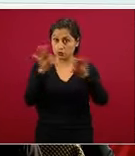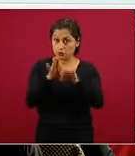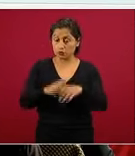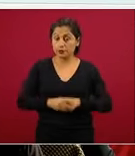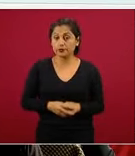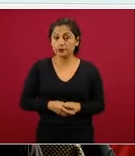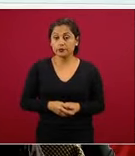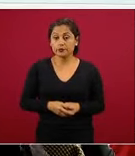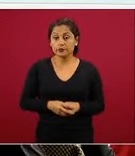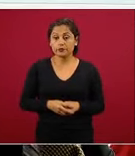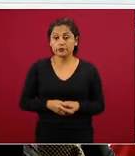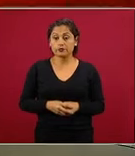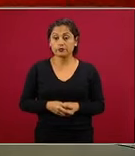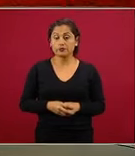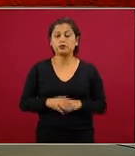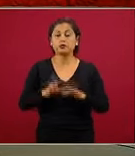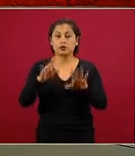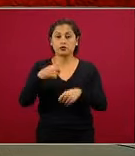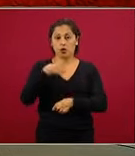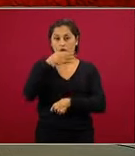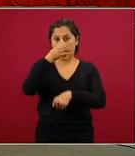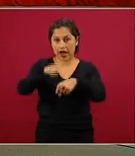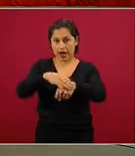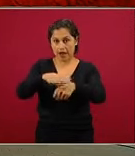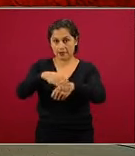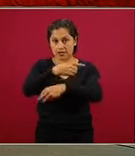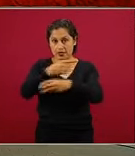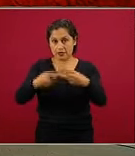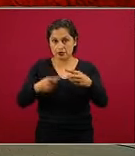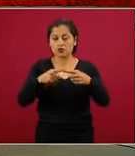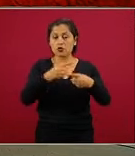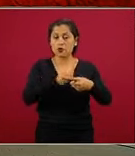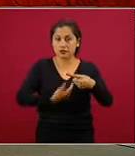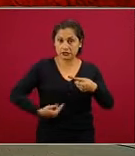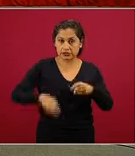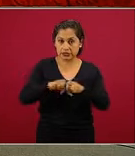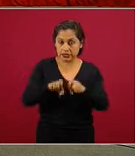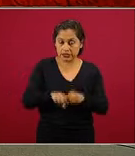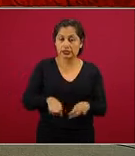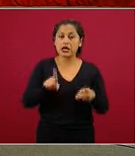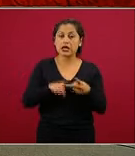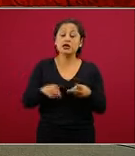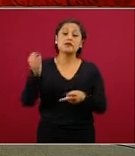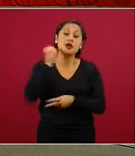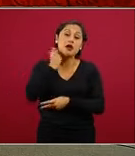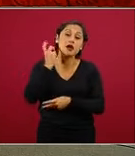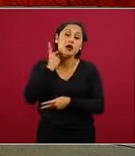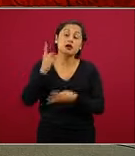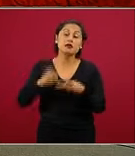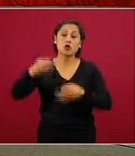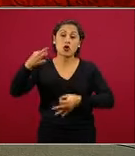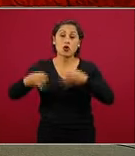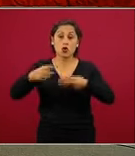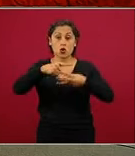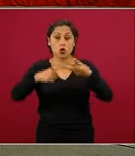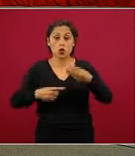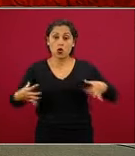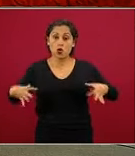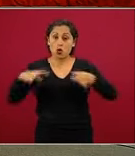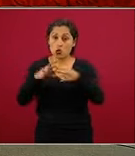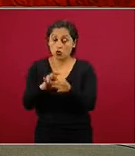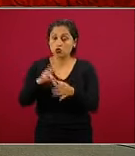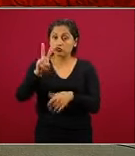Quiero comentar que desde los 3 poderes de gobierno, en esta administración se ha hecho un esfuerzo increíblemente profesional,